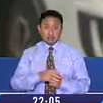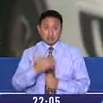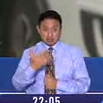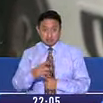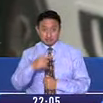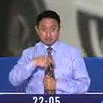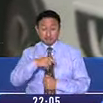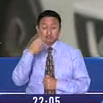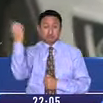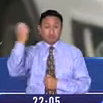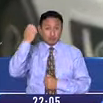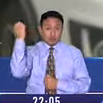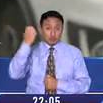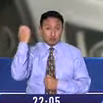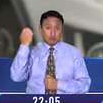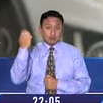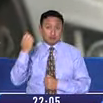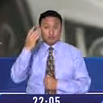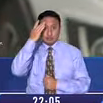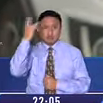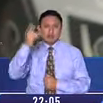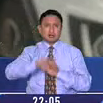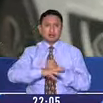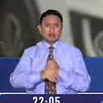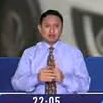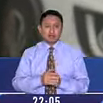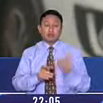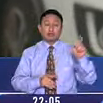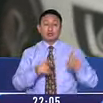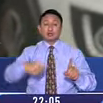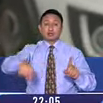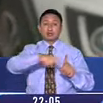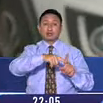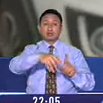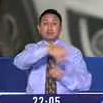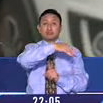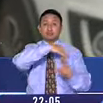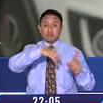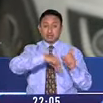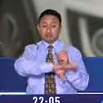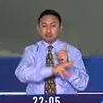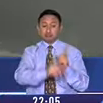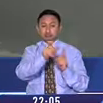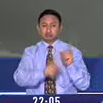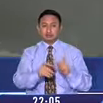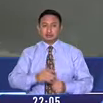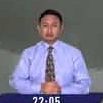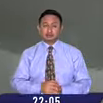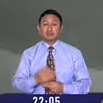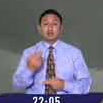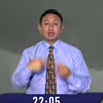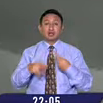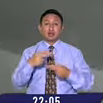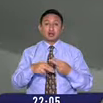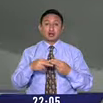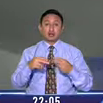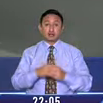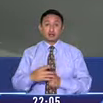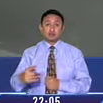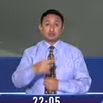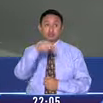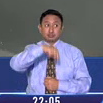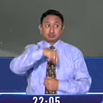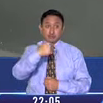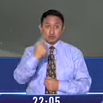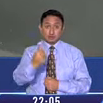diciendo la alarma suena porque están robando, les desvalijan aquí en el Parque México, les desvalijan un montón. Hay negocios que han sido visitados en